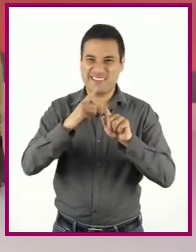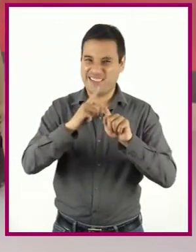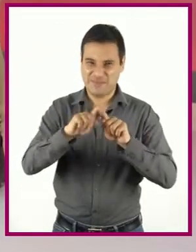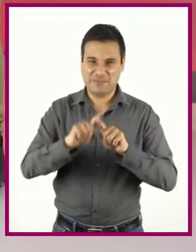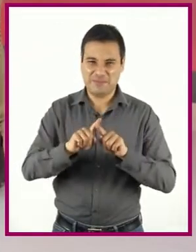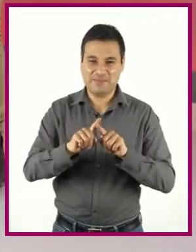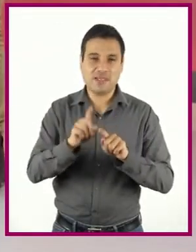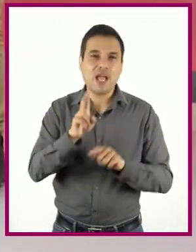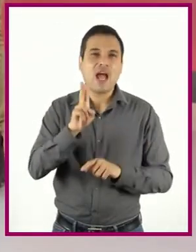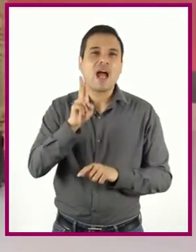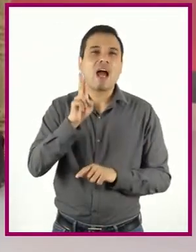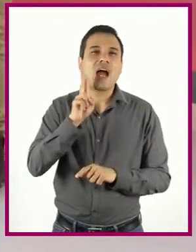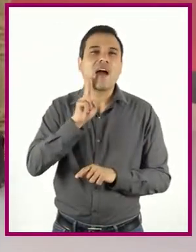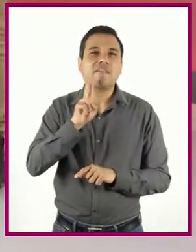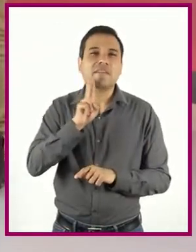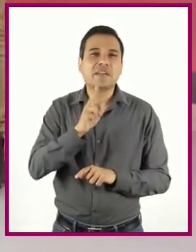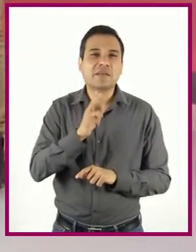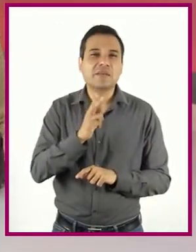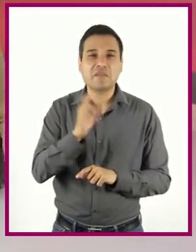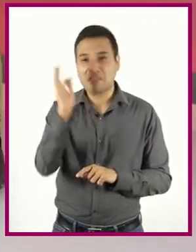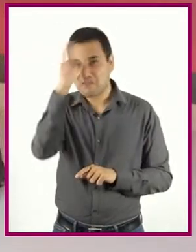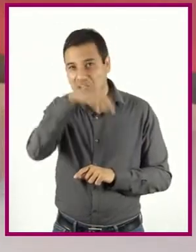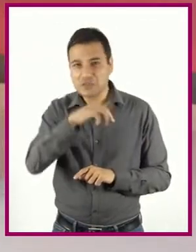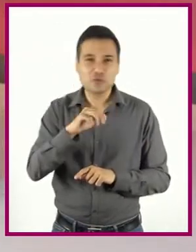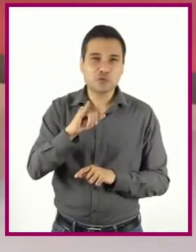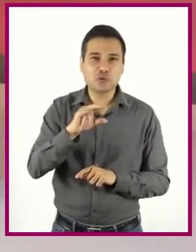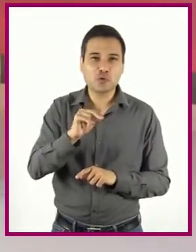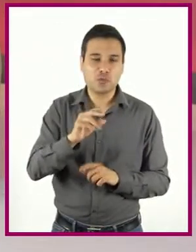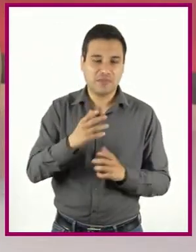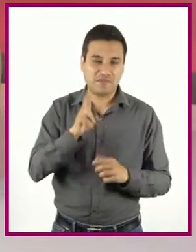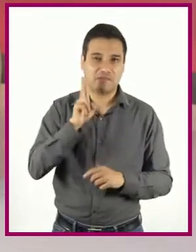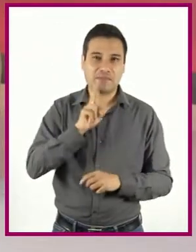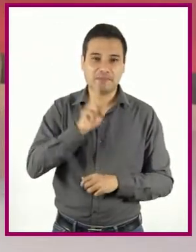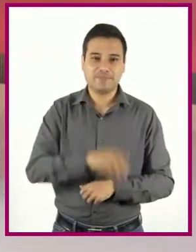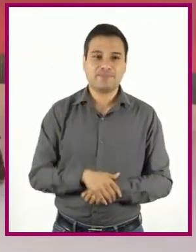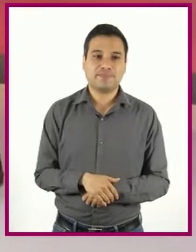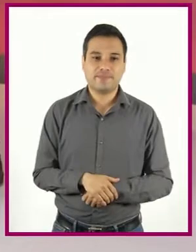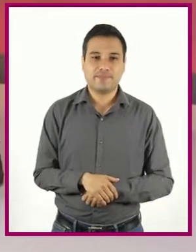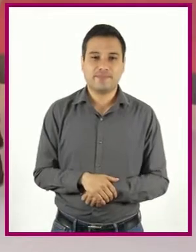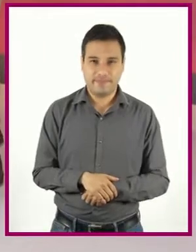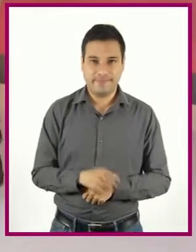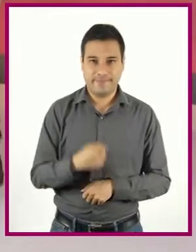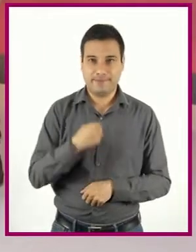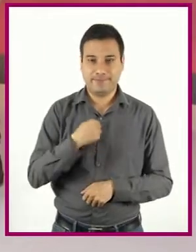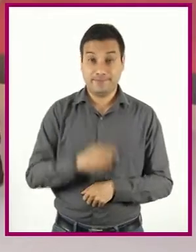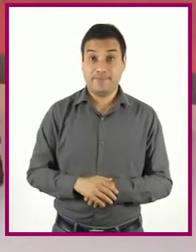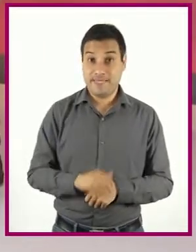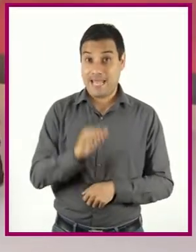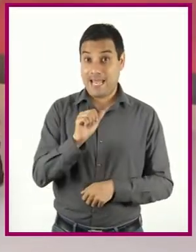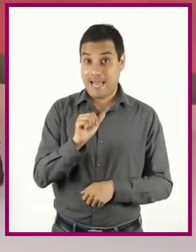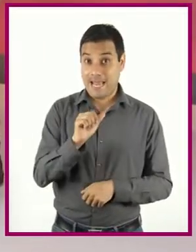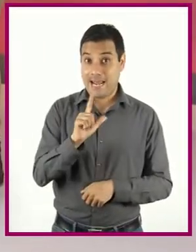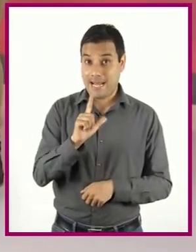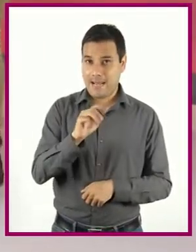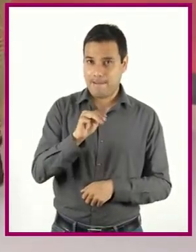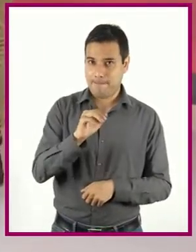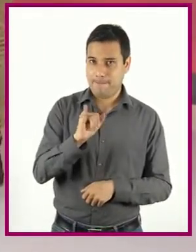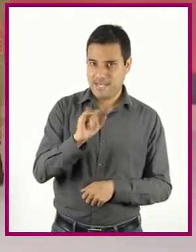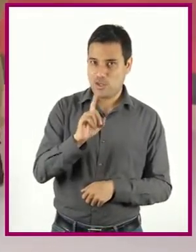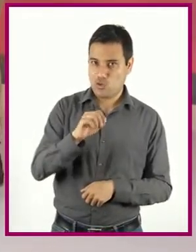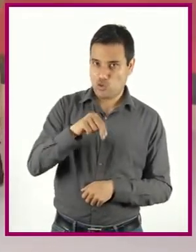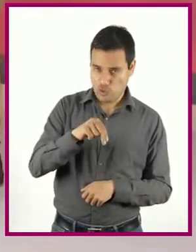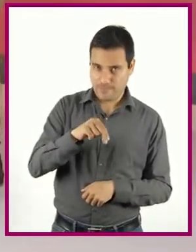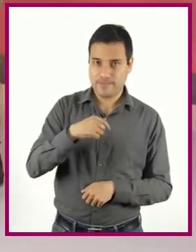Ahora agregaremos a un tubo de ensayo un poco de la disolución de almidón y posteriormente